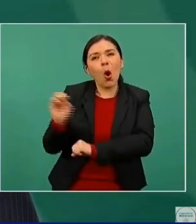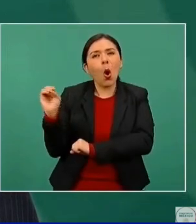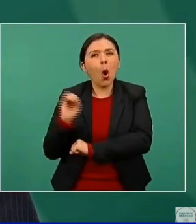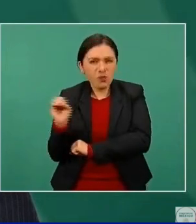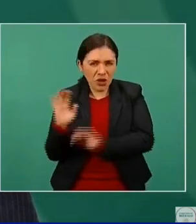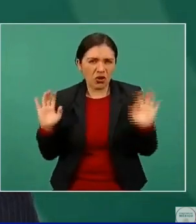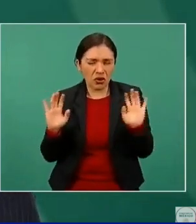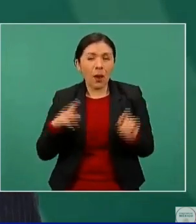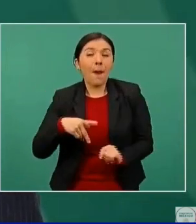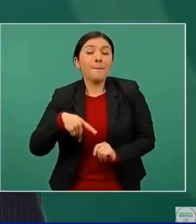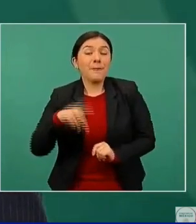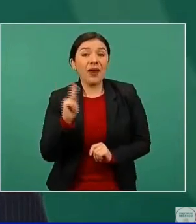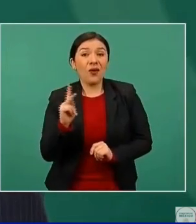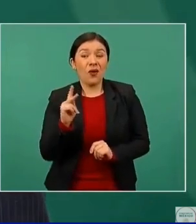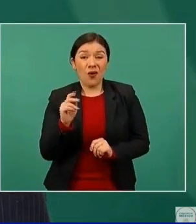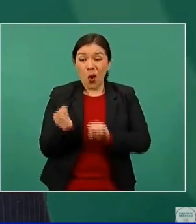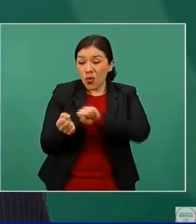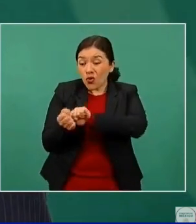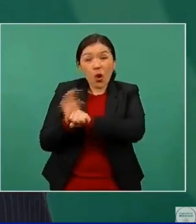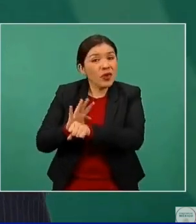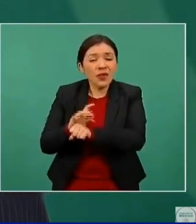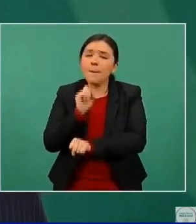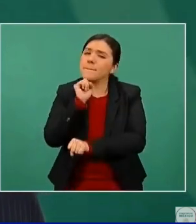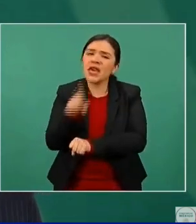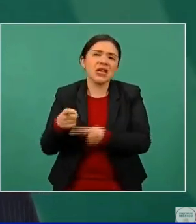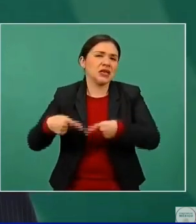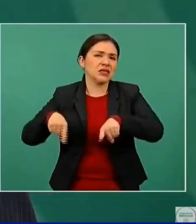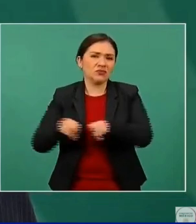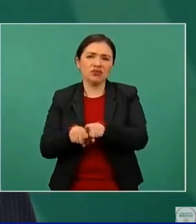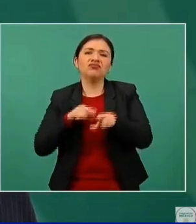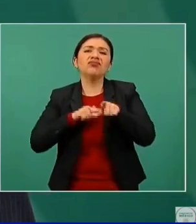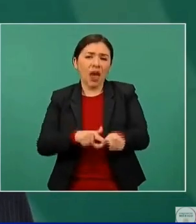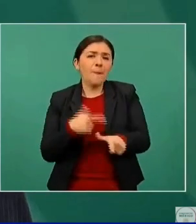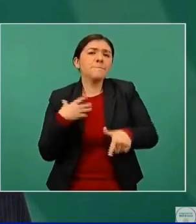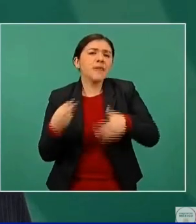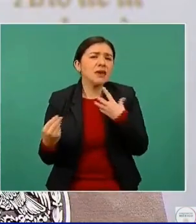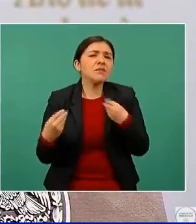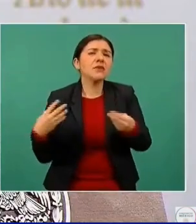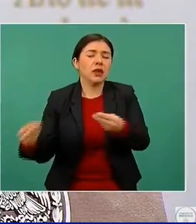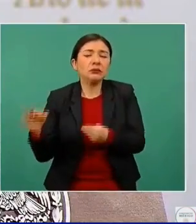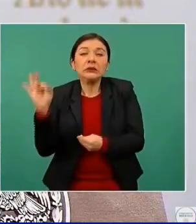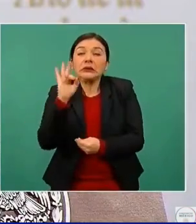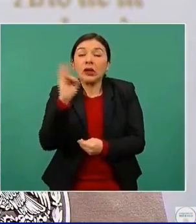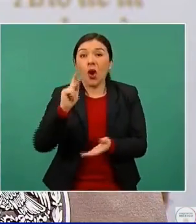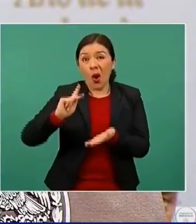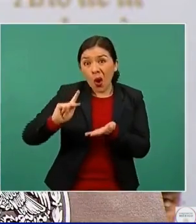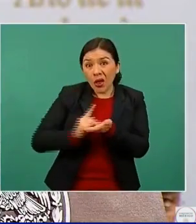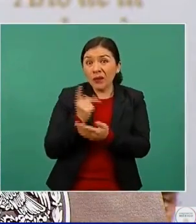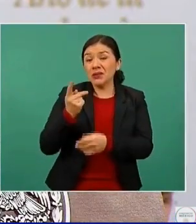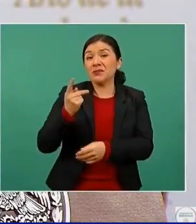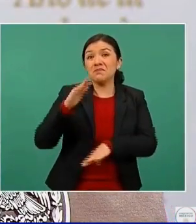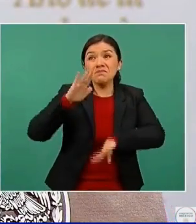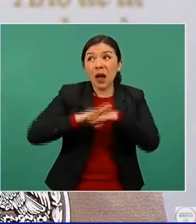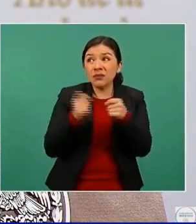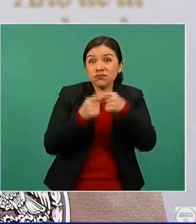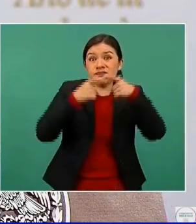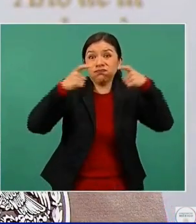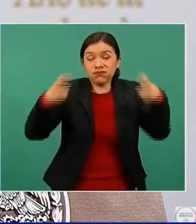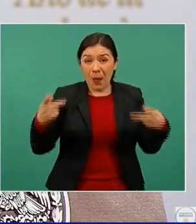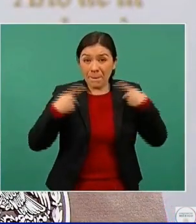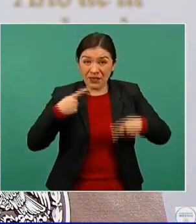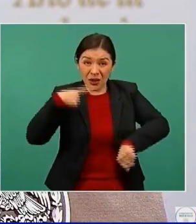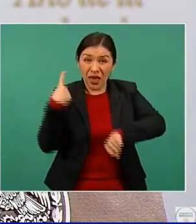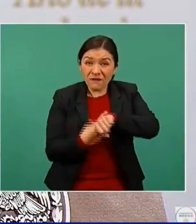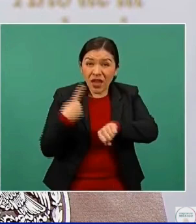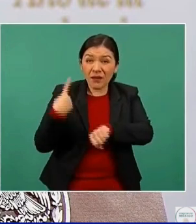de COVID es sustancialmente la misma. ¿Qué podemos ver si se presentara esa cuarta ola a expensas de Omicron? Podríamos